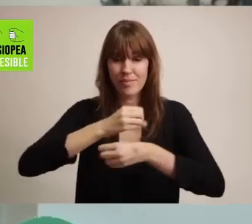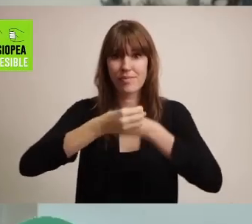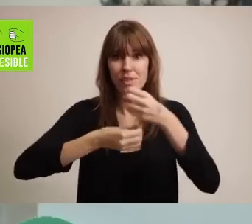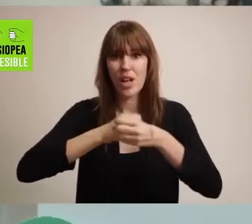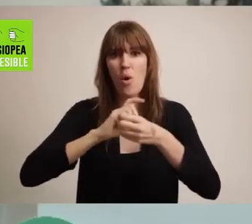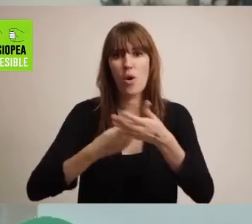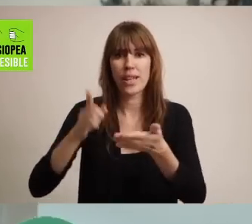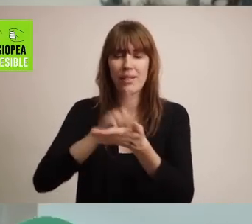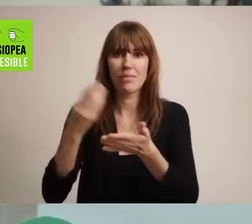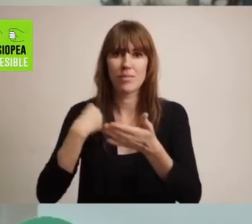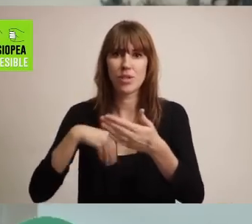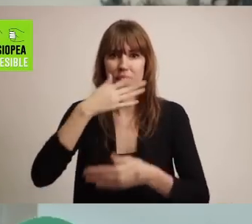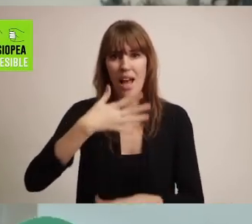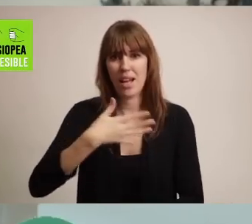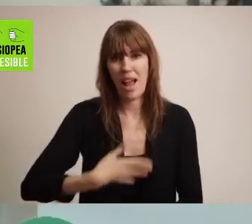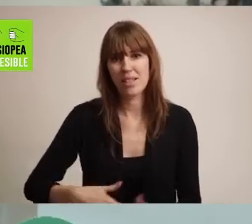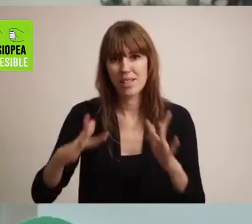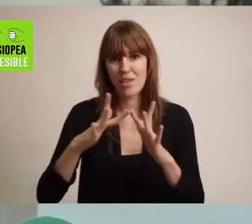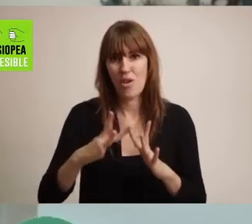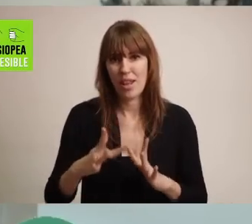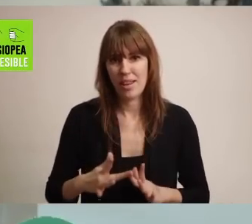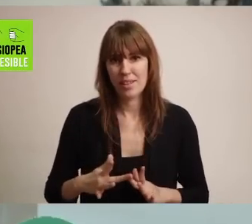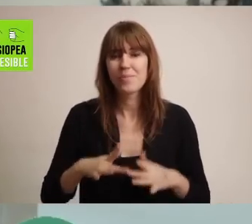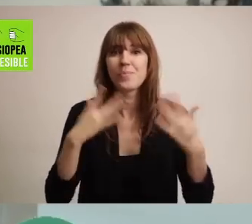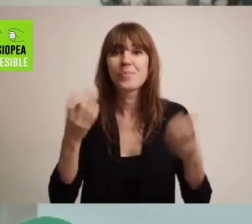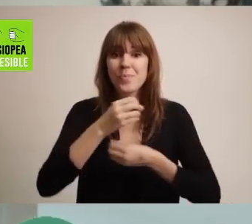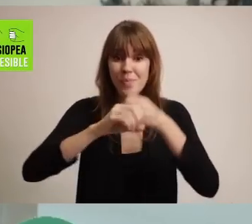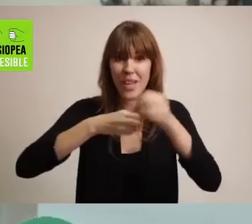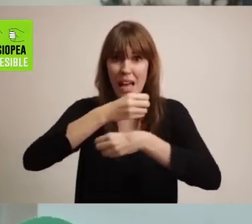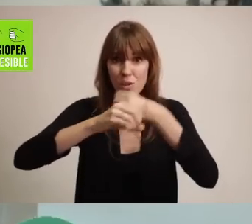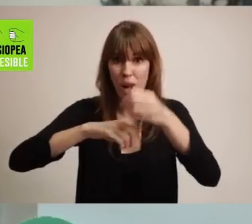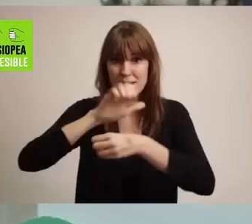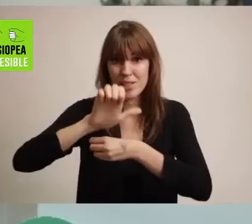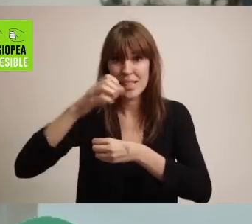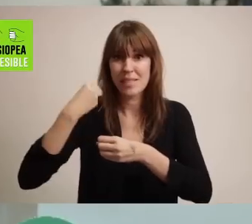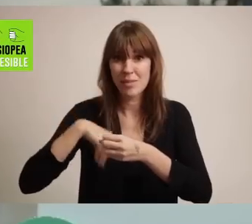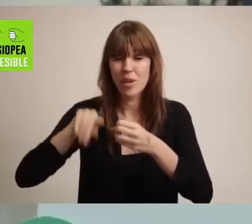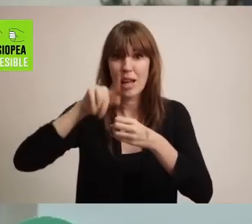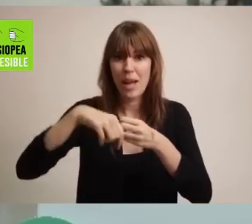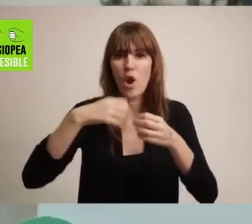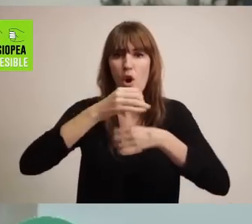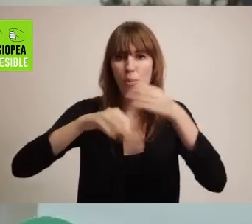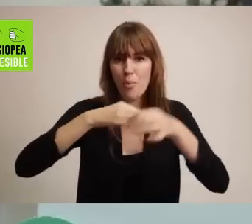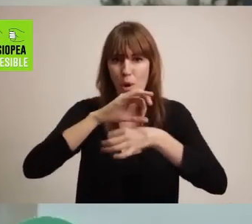volvemos a conectar con los chakras. Las glándulas endocrinas, a su vez, emiten sus hormonas y sus neurotransmisores,